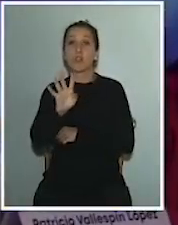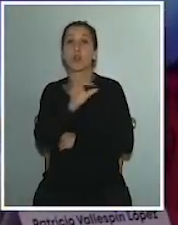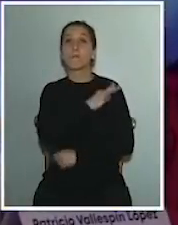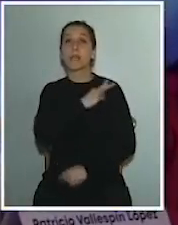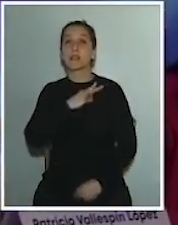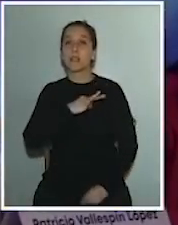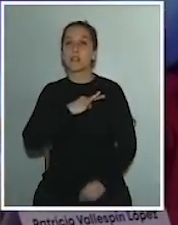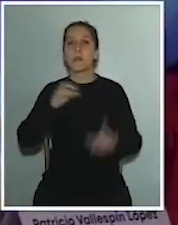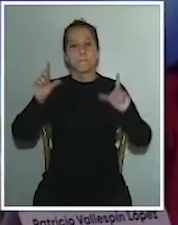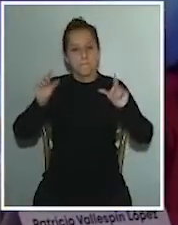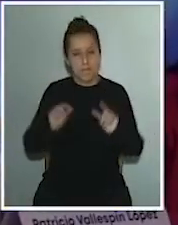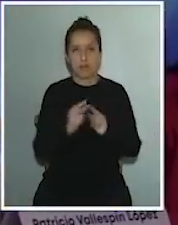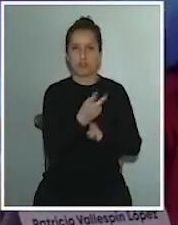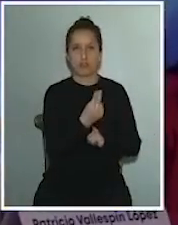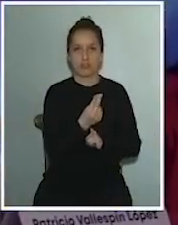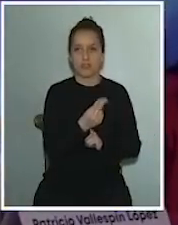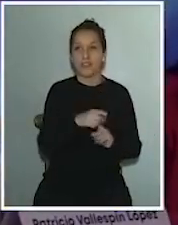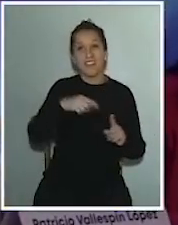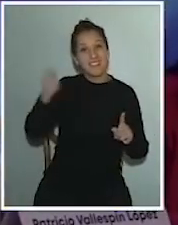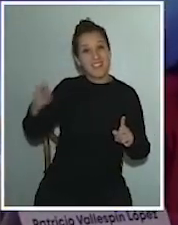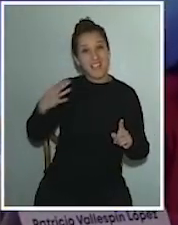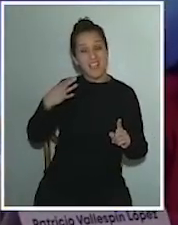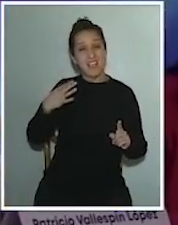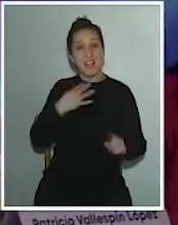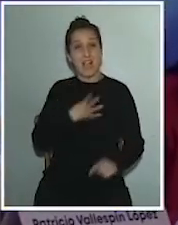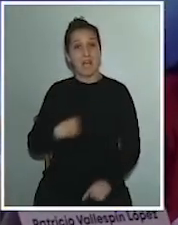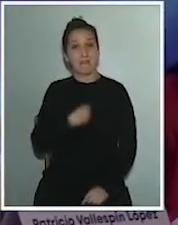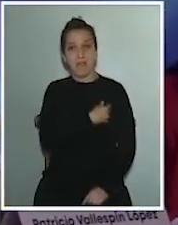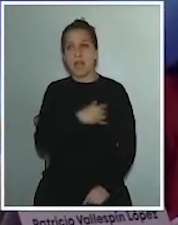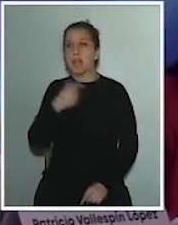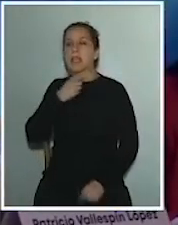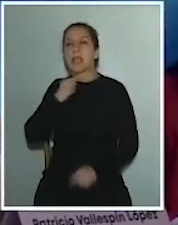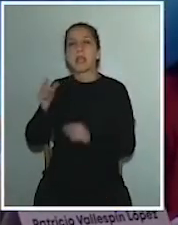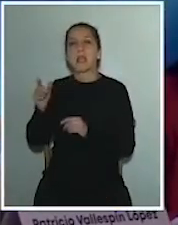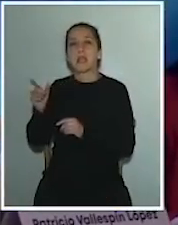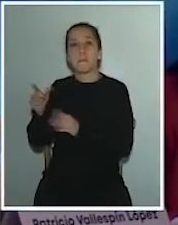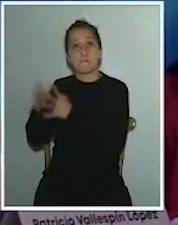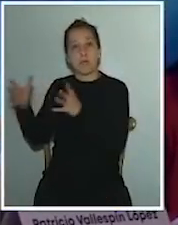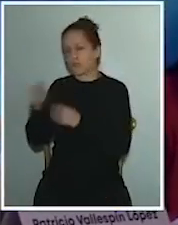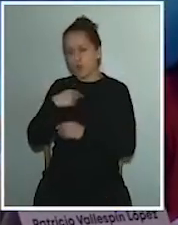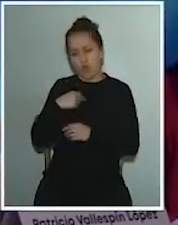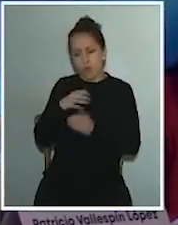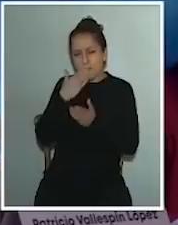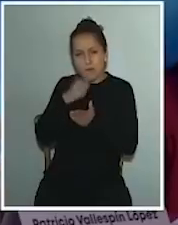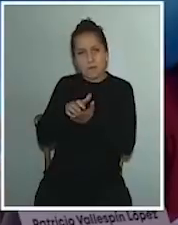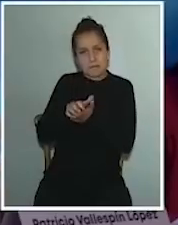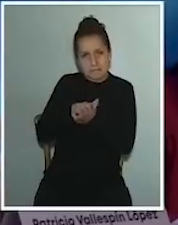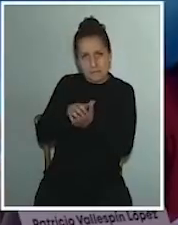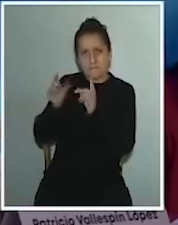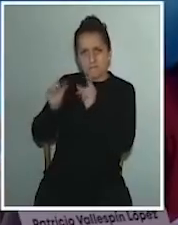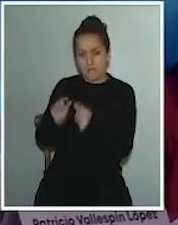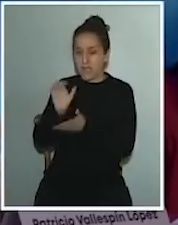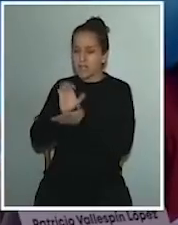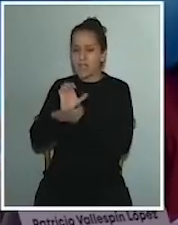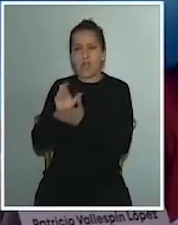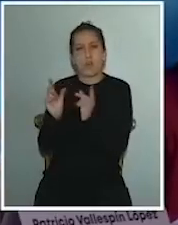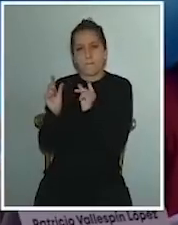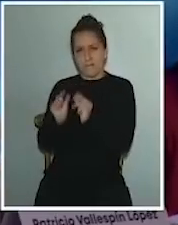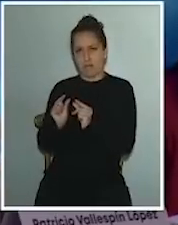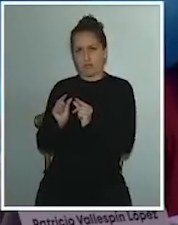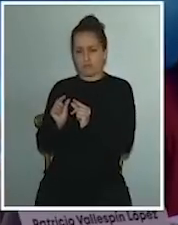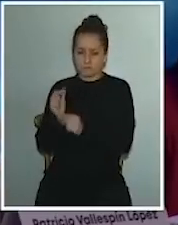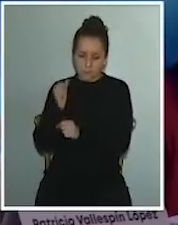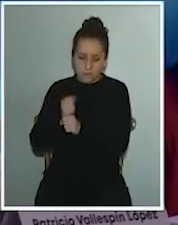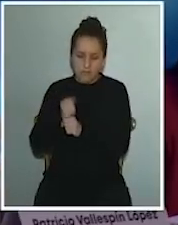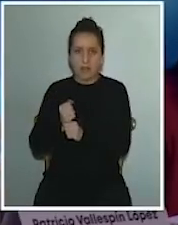12 a diferencia de lo que dice Gabriel nosotros queremos achicar el estado para hacerlo eficiente austero y que haga la pega bien